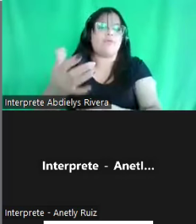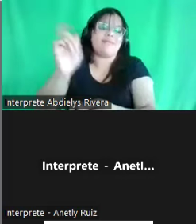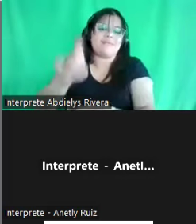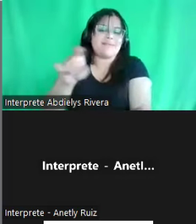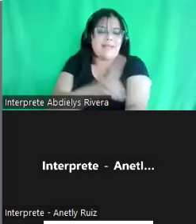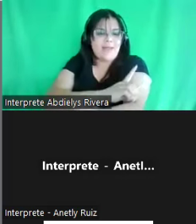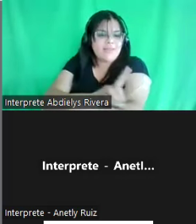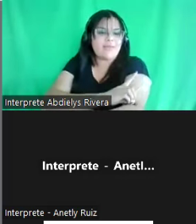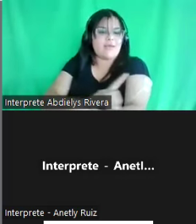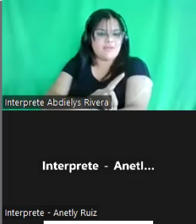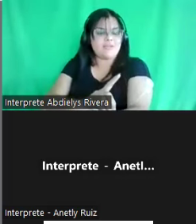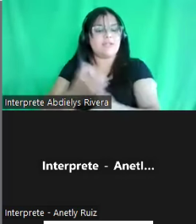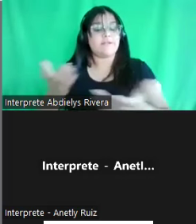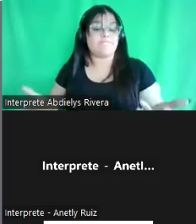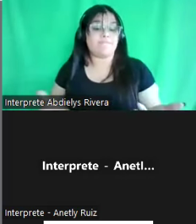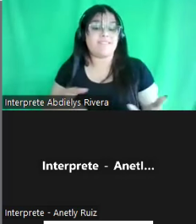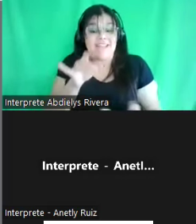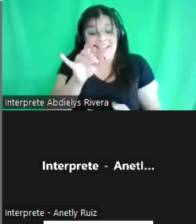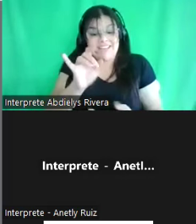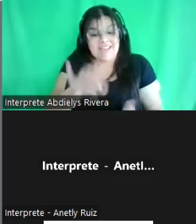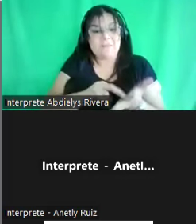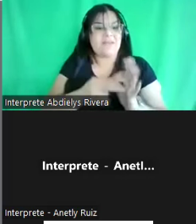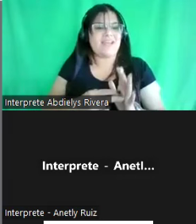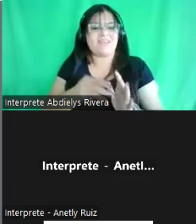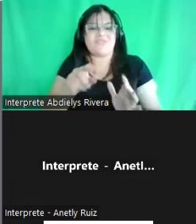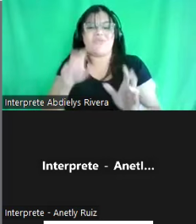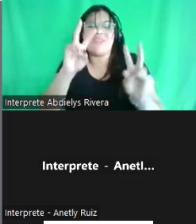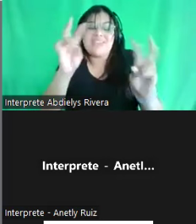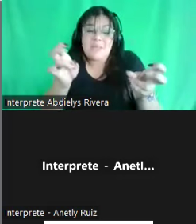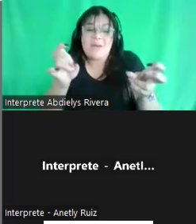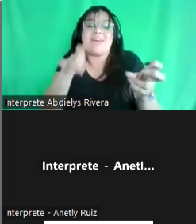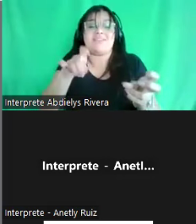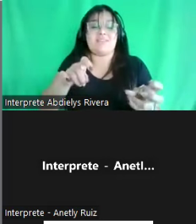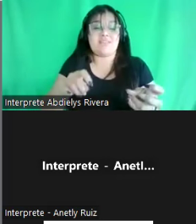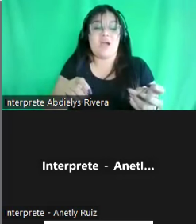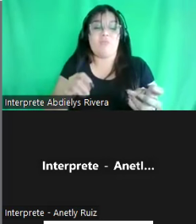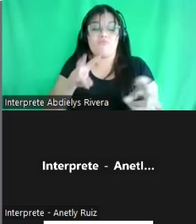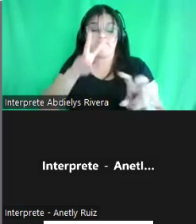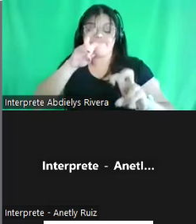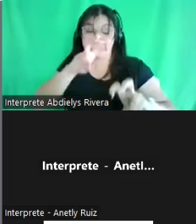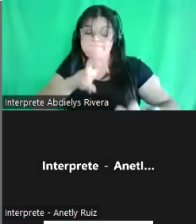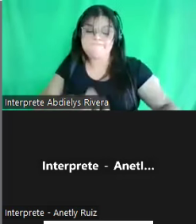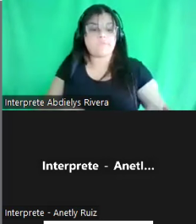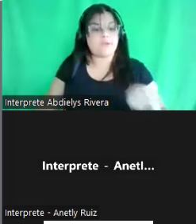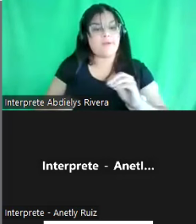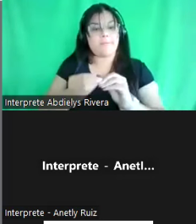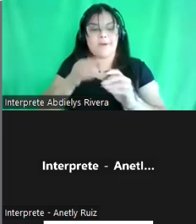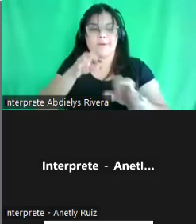hablar más, porque son parte de la realidad del sistema de salud de Puerto Rico.